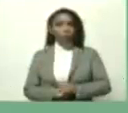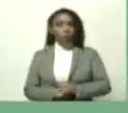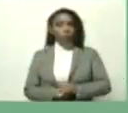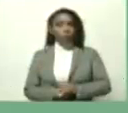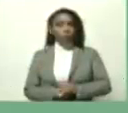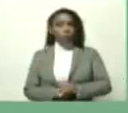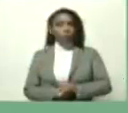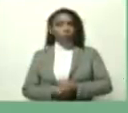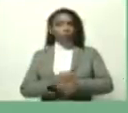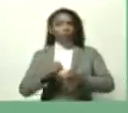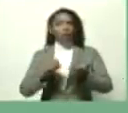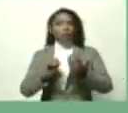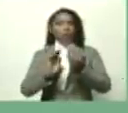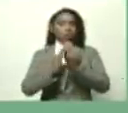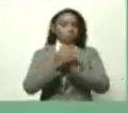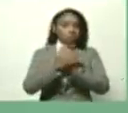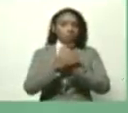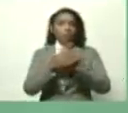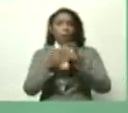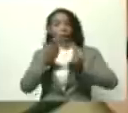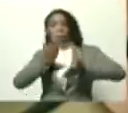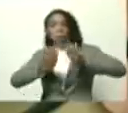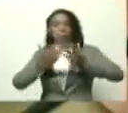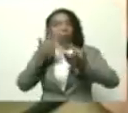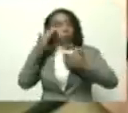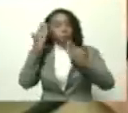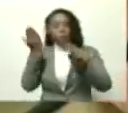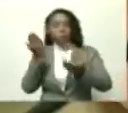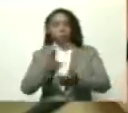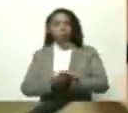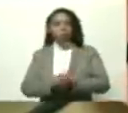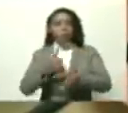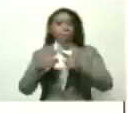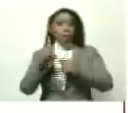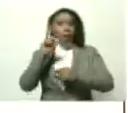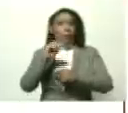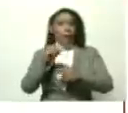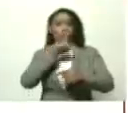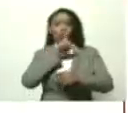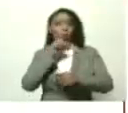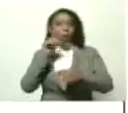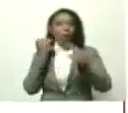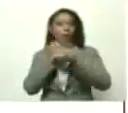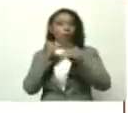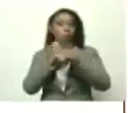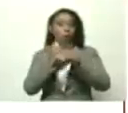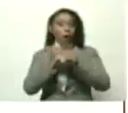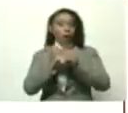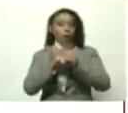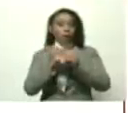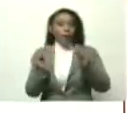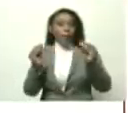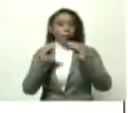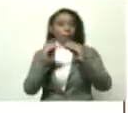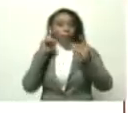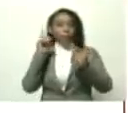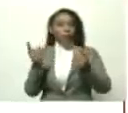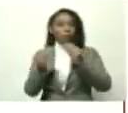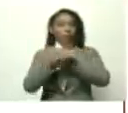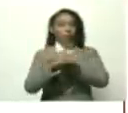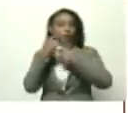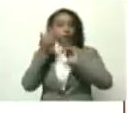acción de camuflaje o de mímica, no sabemos, pero ciertamente también se llama igual, se llama Pies Descalzos, y aquí está la